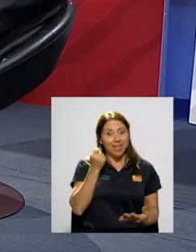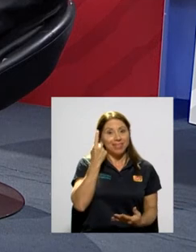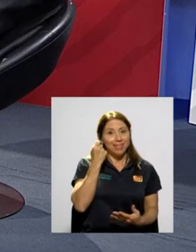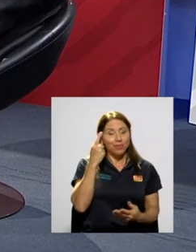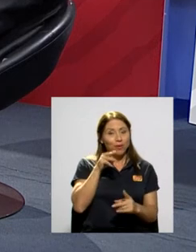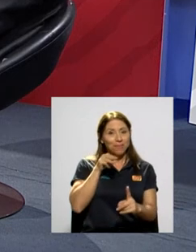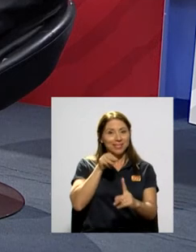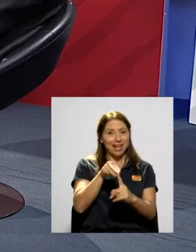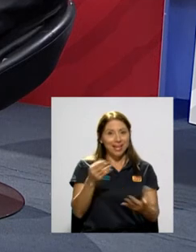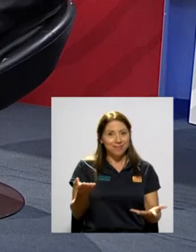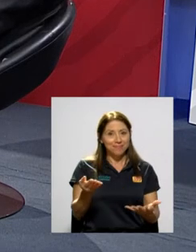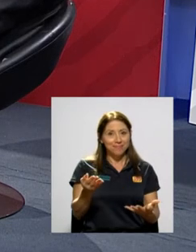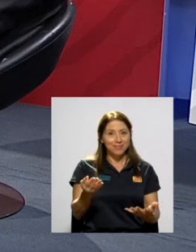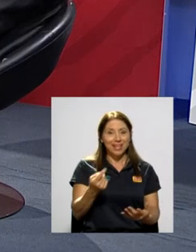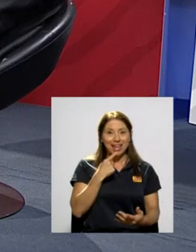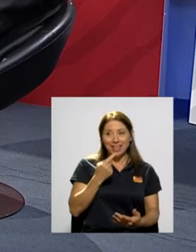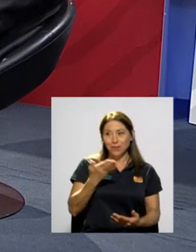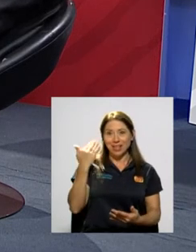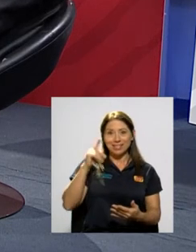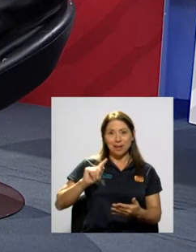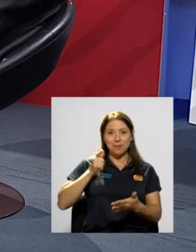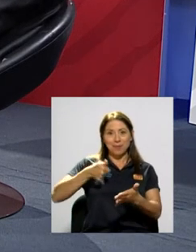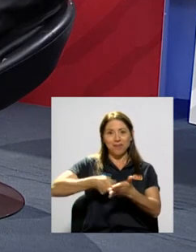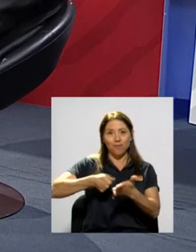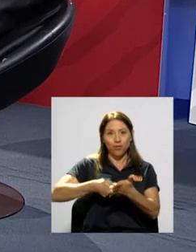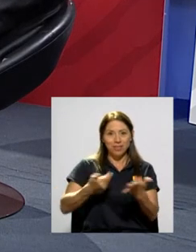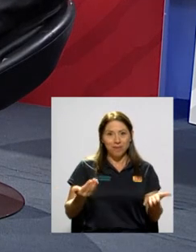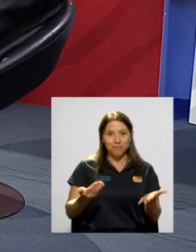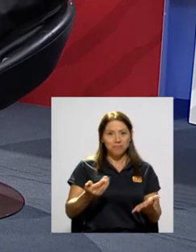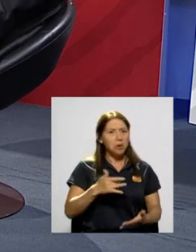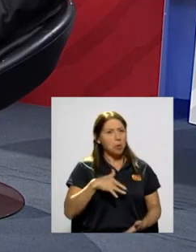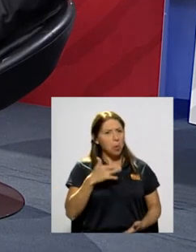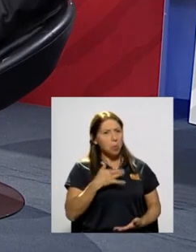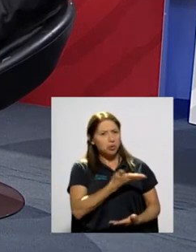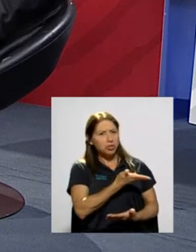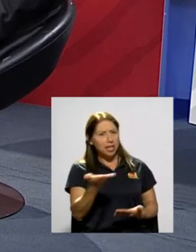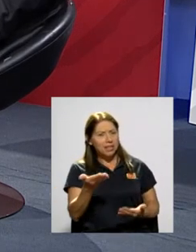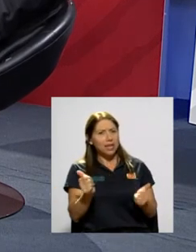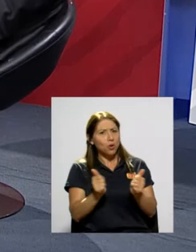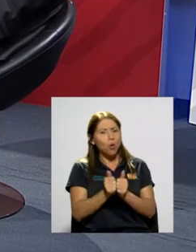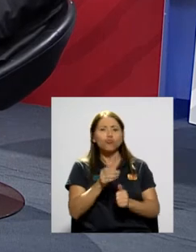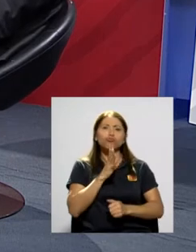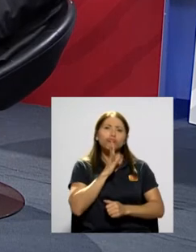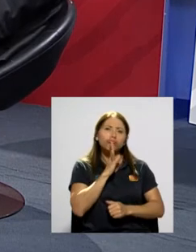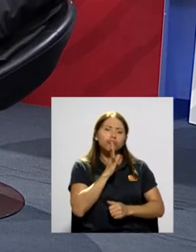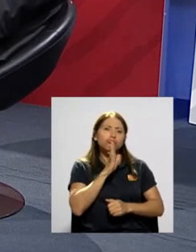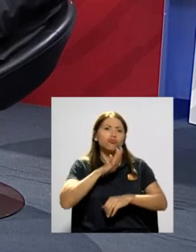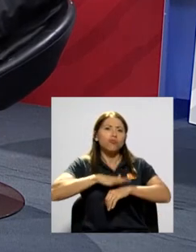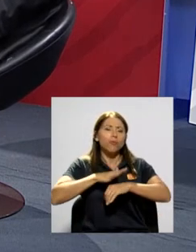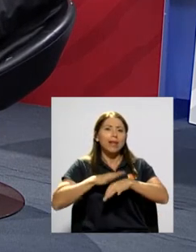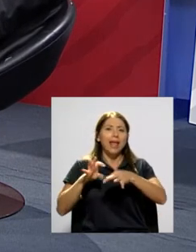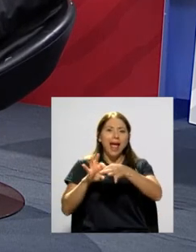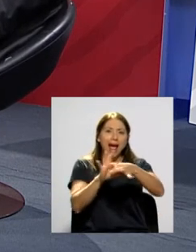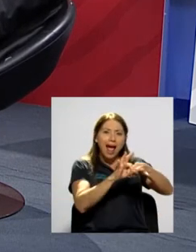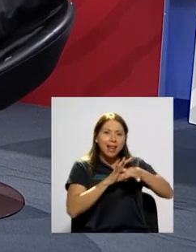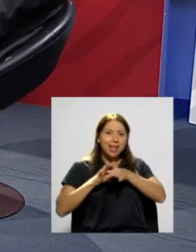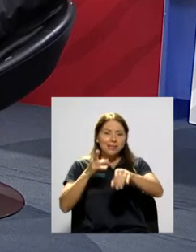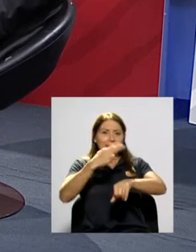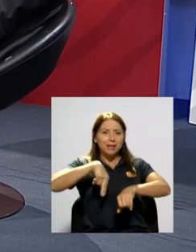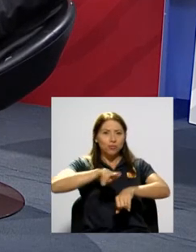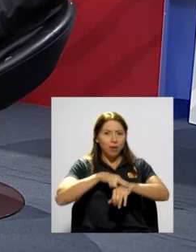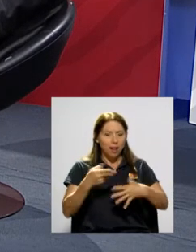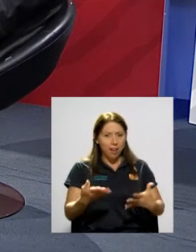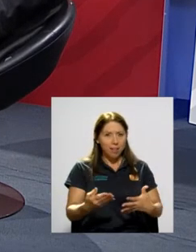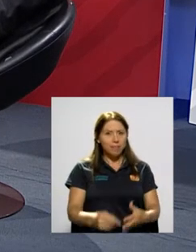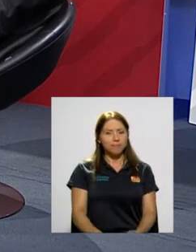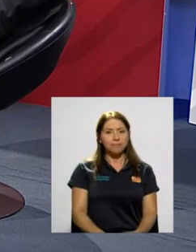que le dieron en primera ronda a Carlos. ¿Y cómo lo sienten con el planteamiento de Alianza Nacional, que es tan fundamental?